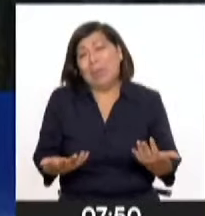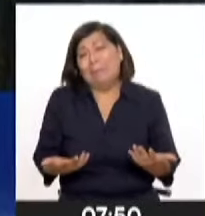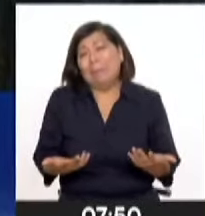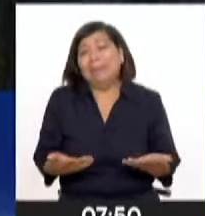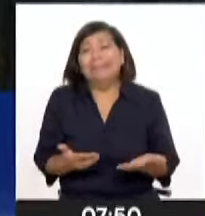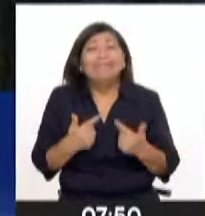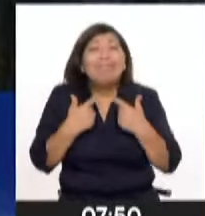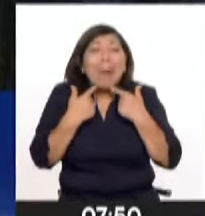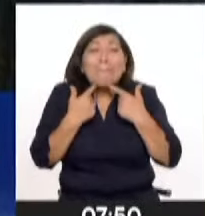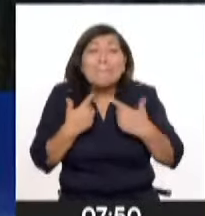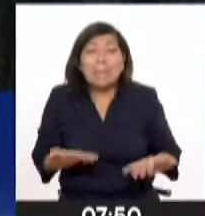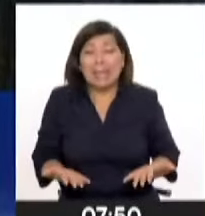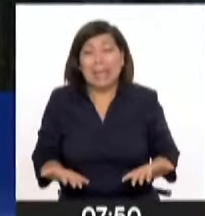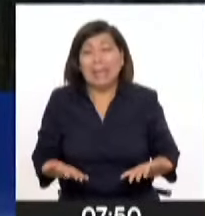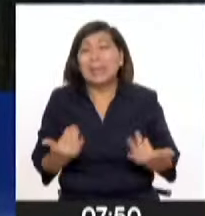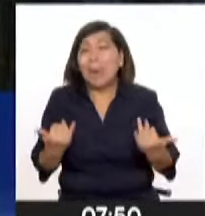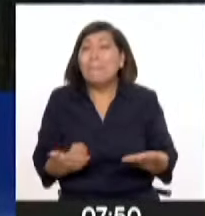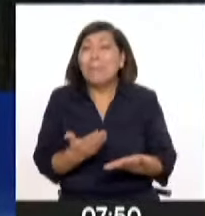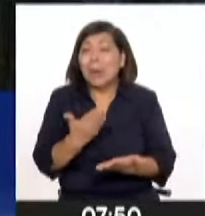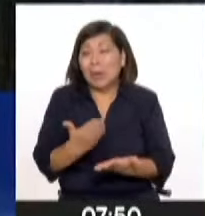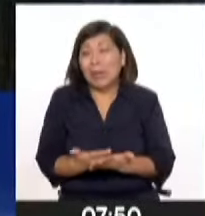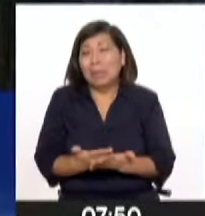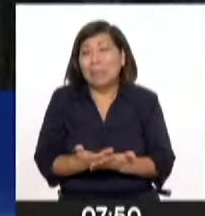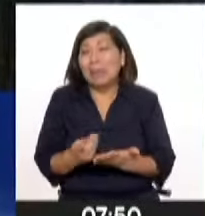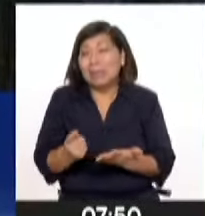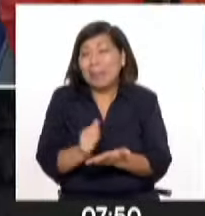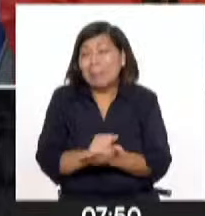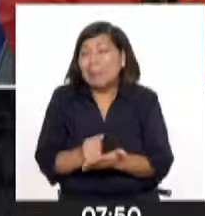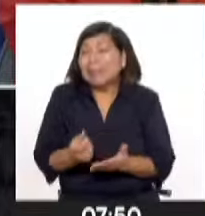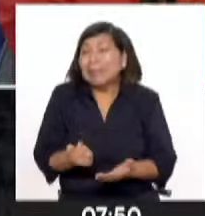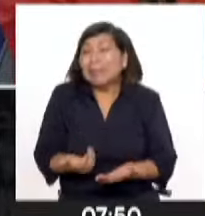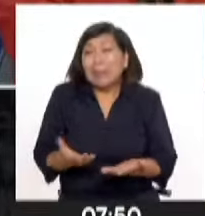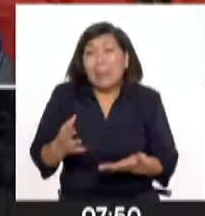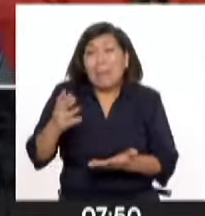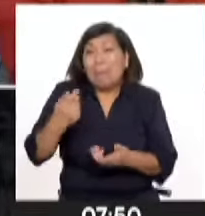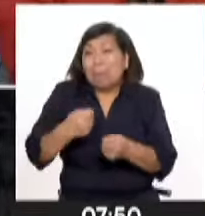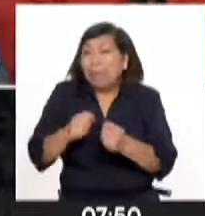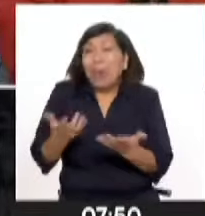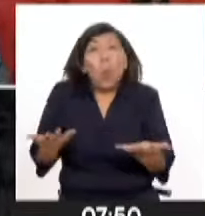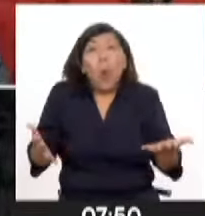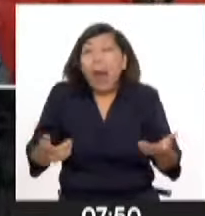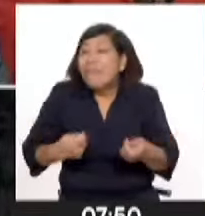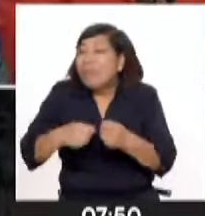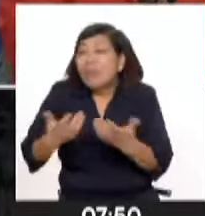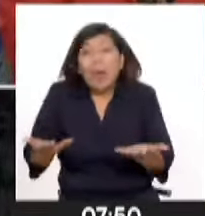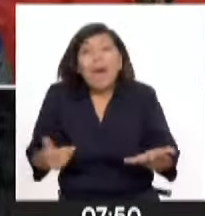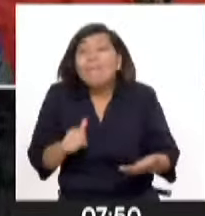gran parte que tengamos este problema económico este mes. Sin embargo, te puedes dar cuenta que no